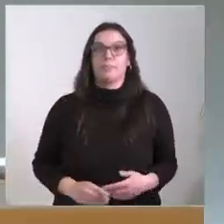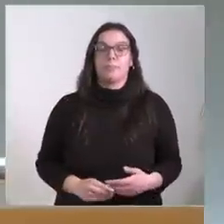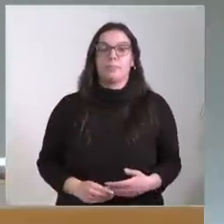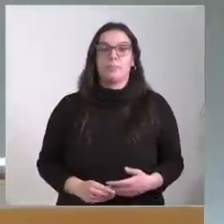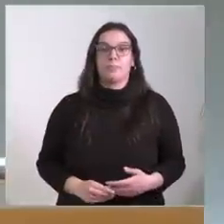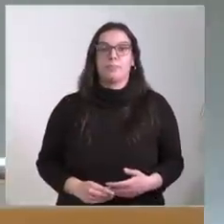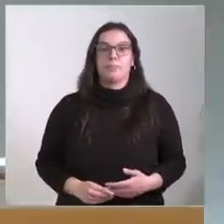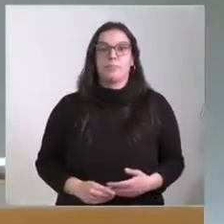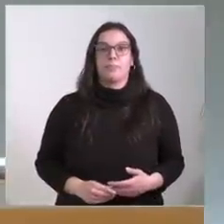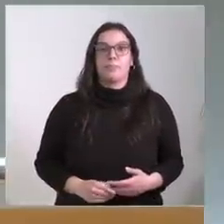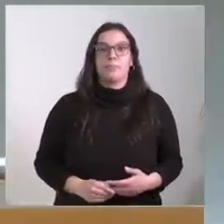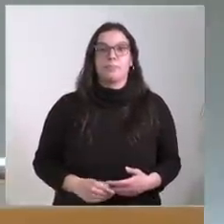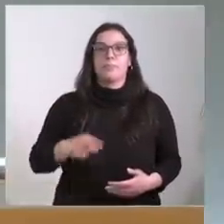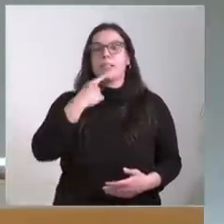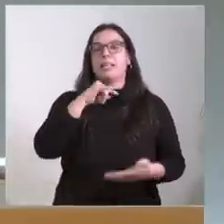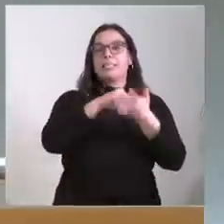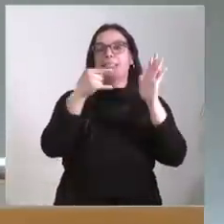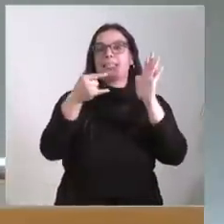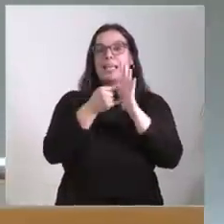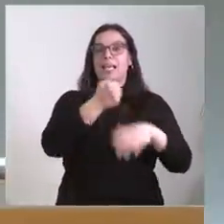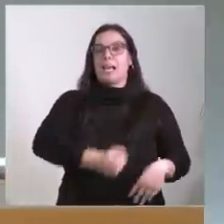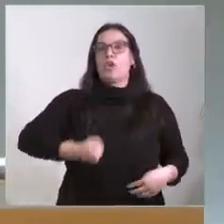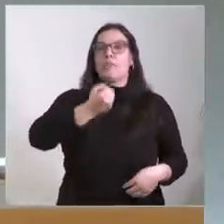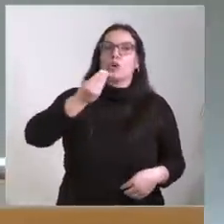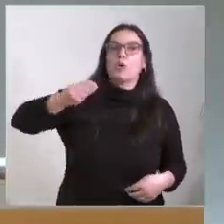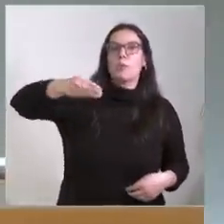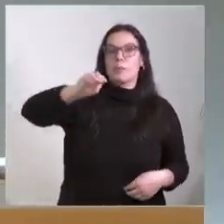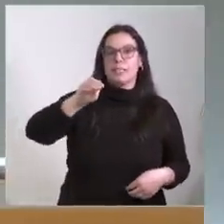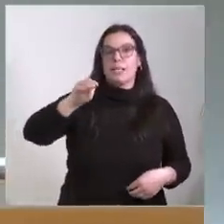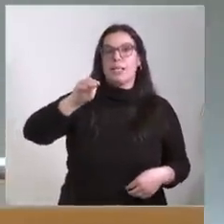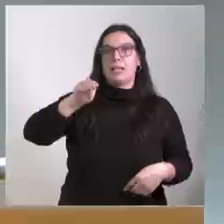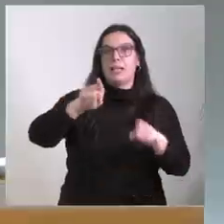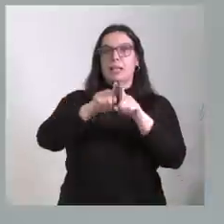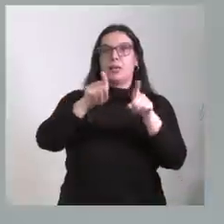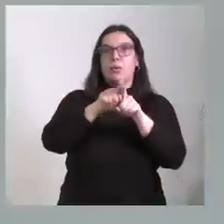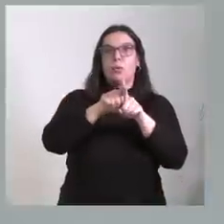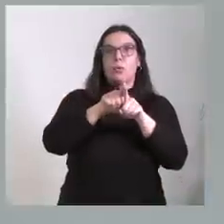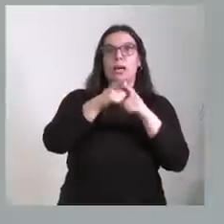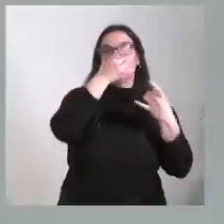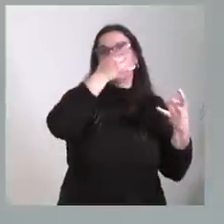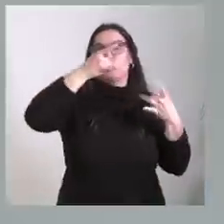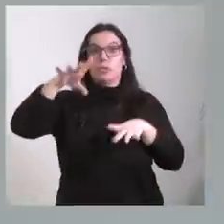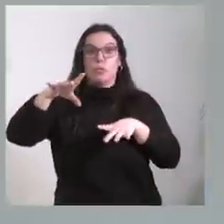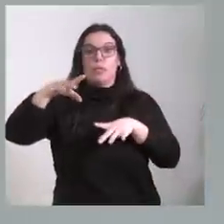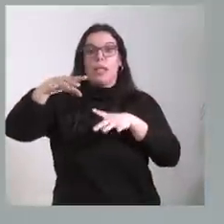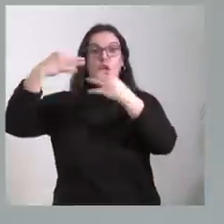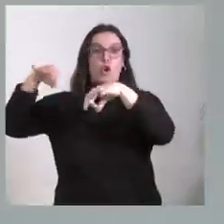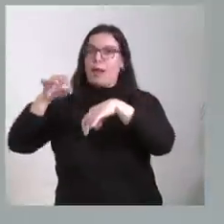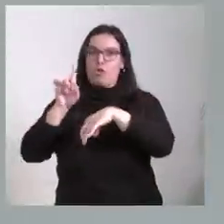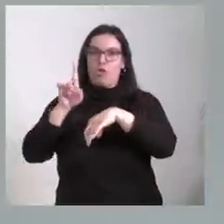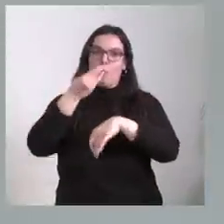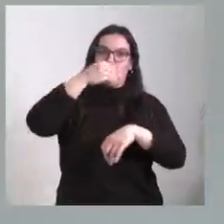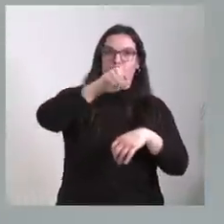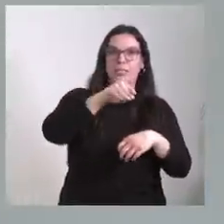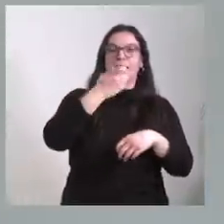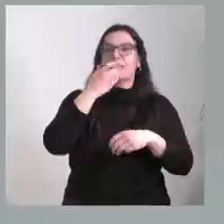lo que viene es que es una técnica ecográfica complementaria y no sustitutiva de los estudios ecográficos estandarizados entonces las